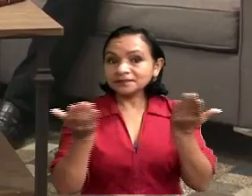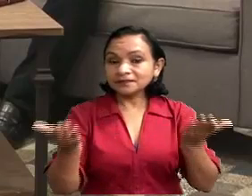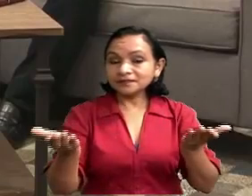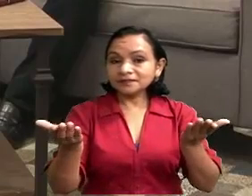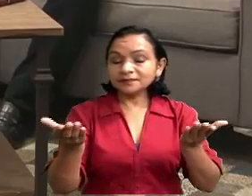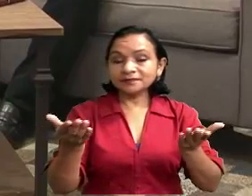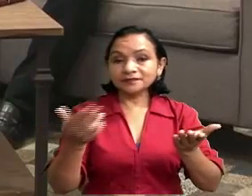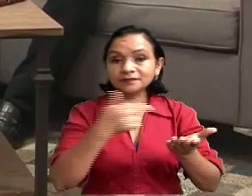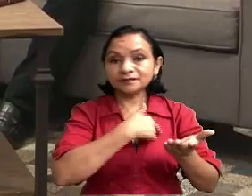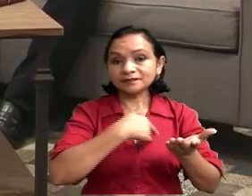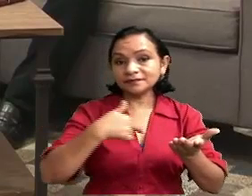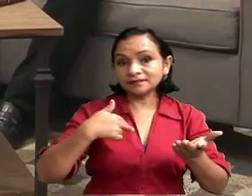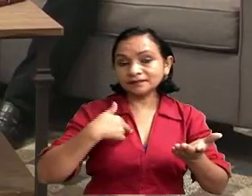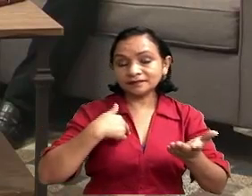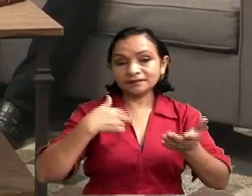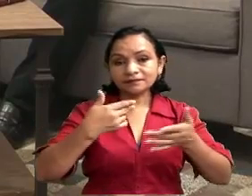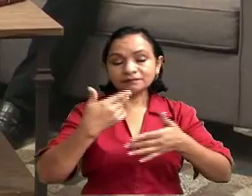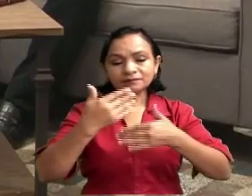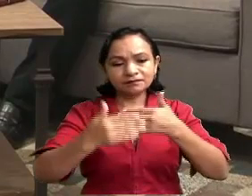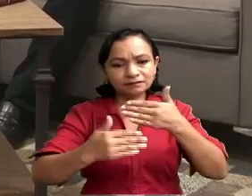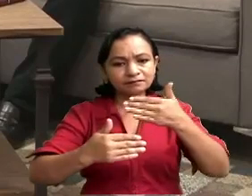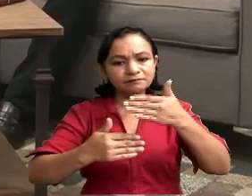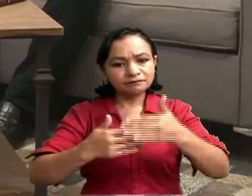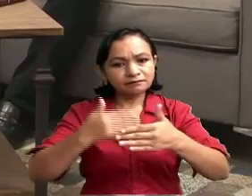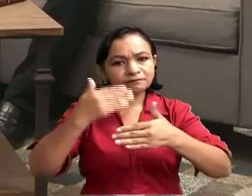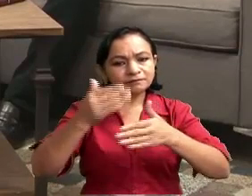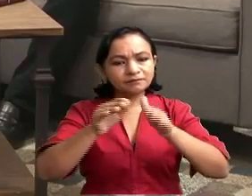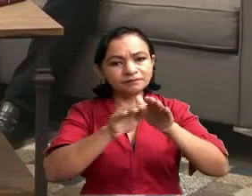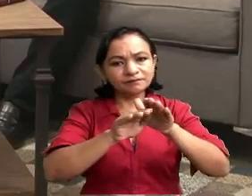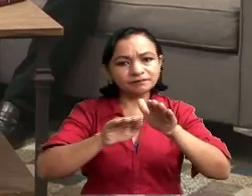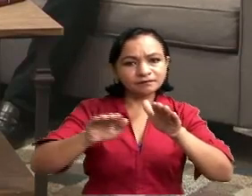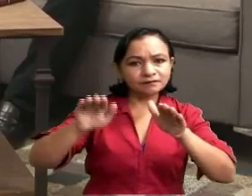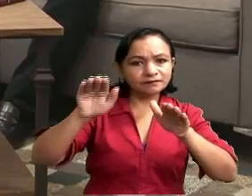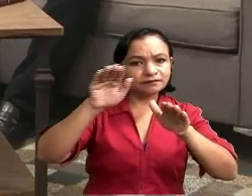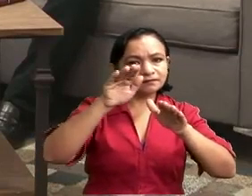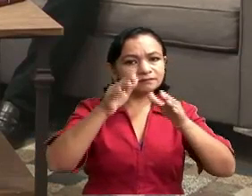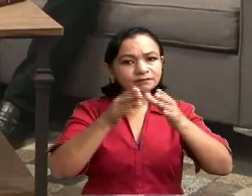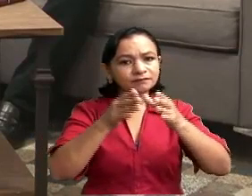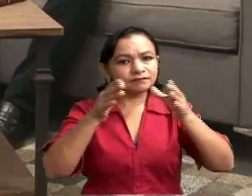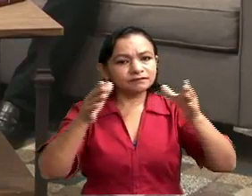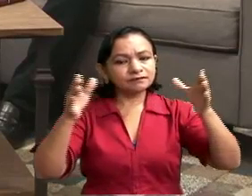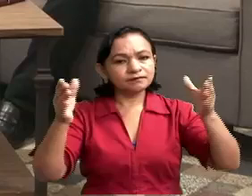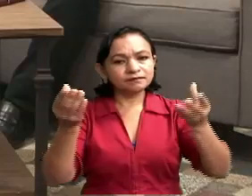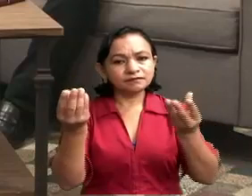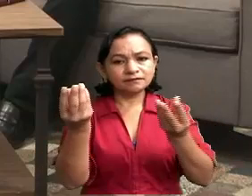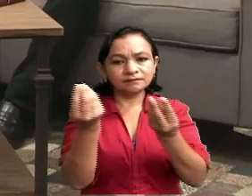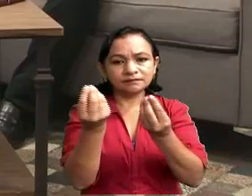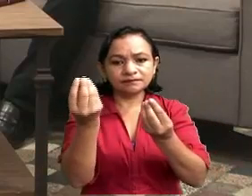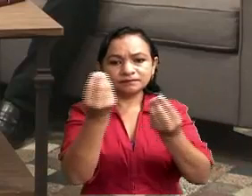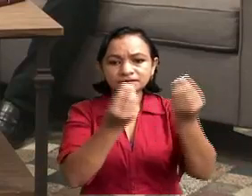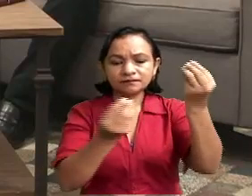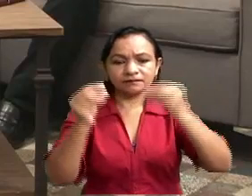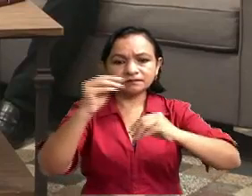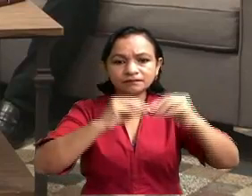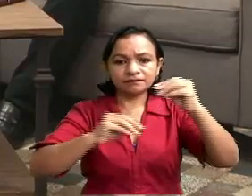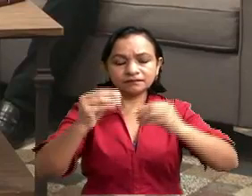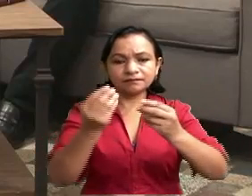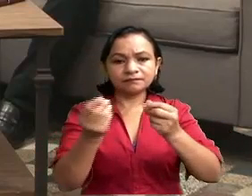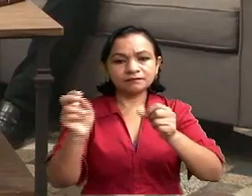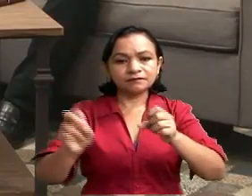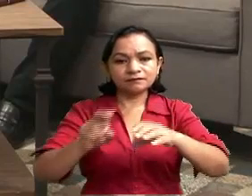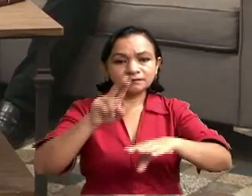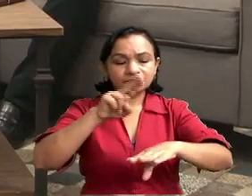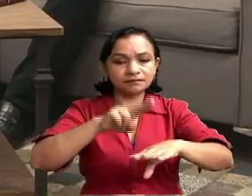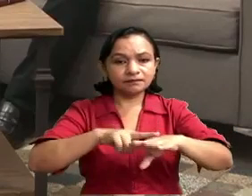Habían venido creciendo gradualmente la inversión nacional y la inversión